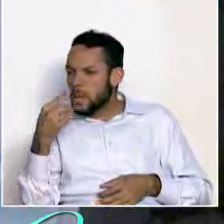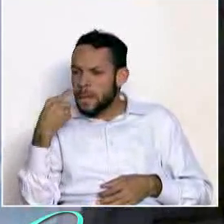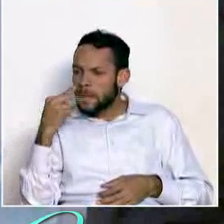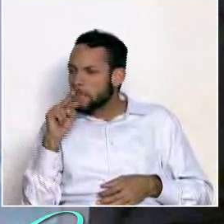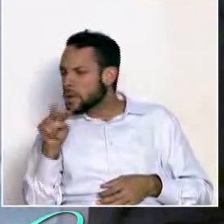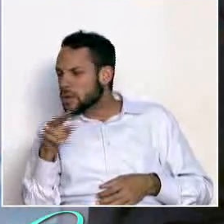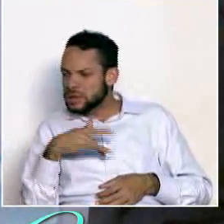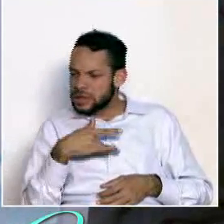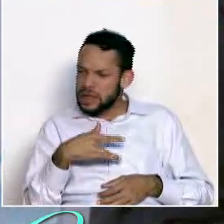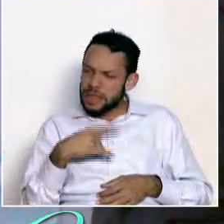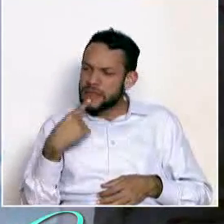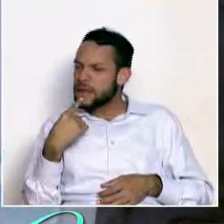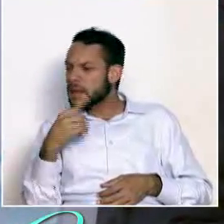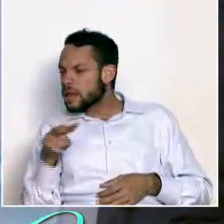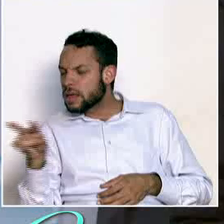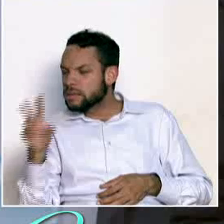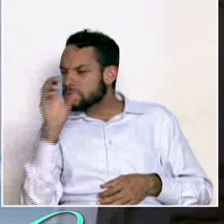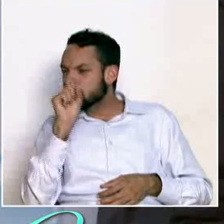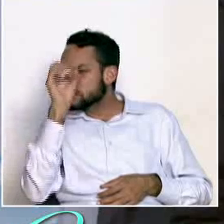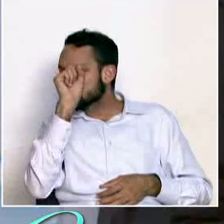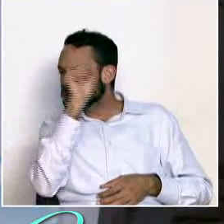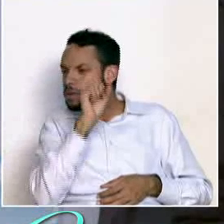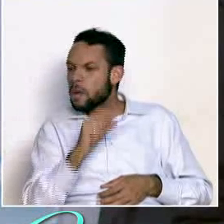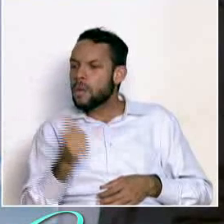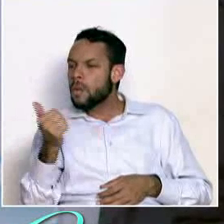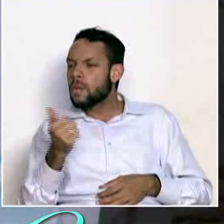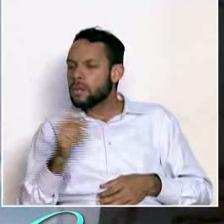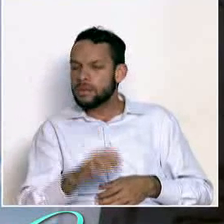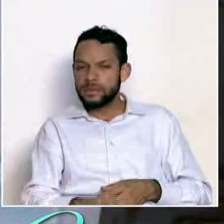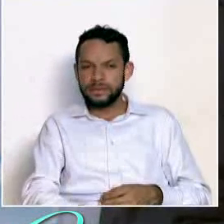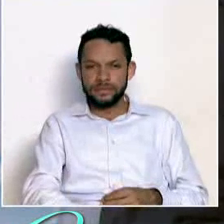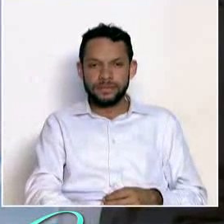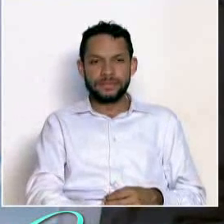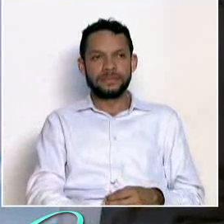Dime qué sientes, de qué te das cuenta.